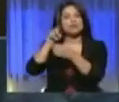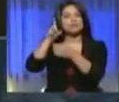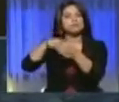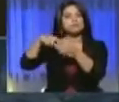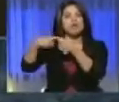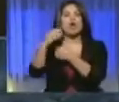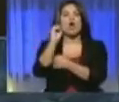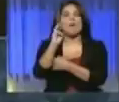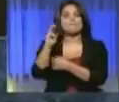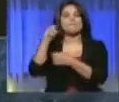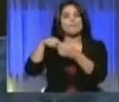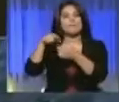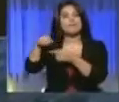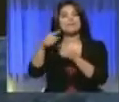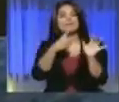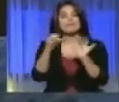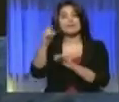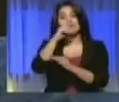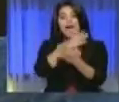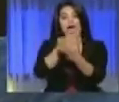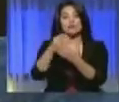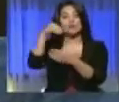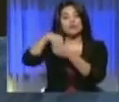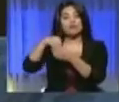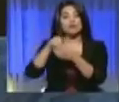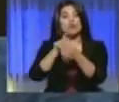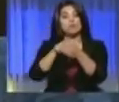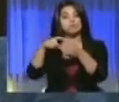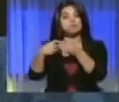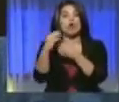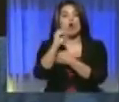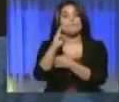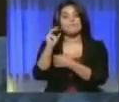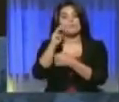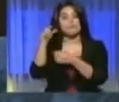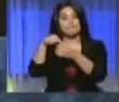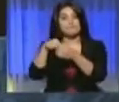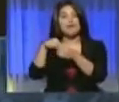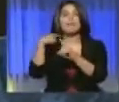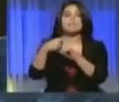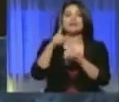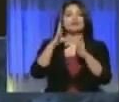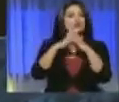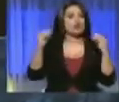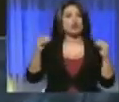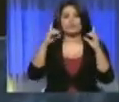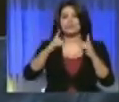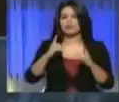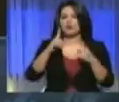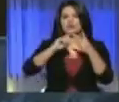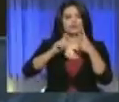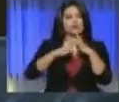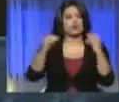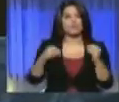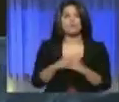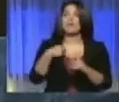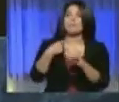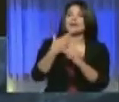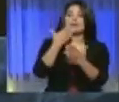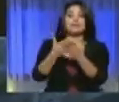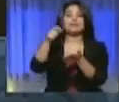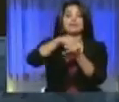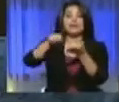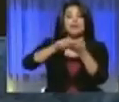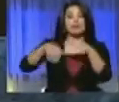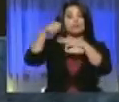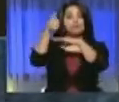6 décadas de la Organización de Países Exportadores de Petróleo y todos sus mecanismos de funcionamiento. Quiero agradecer al secretario general de